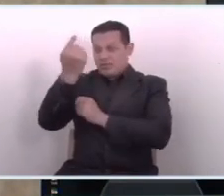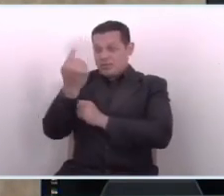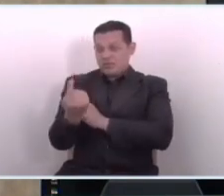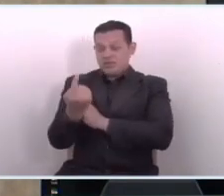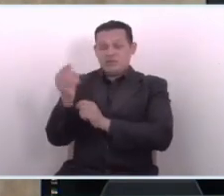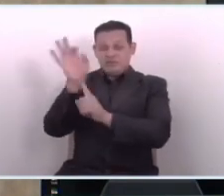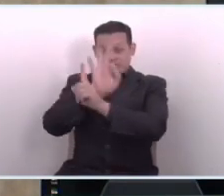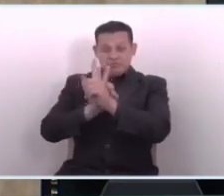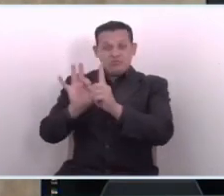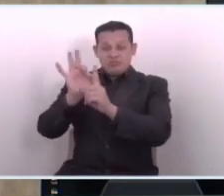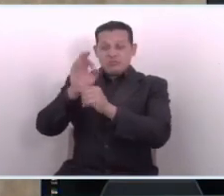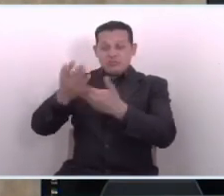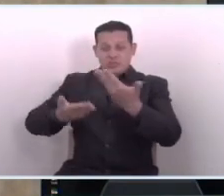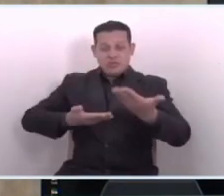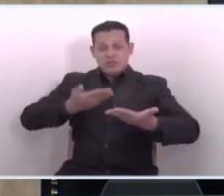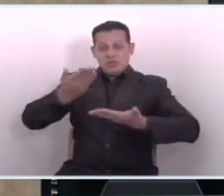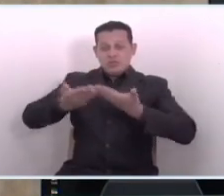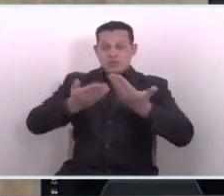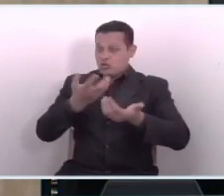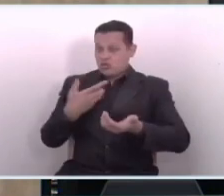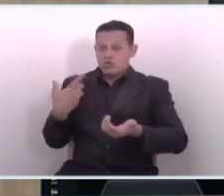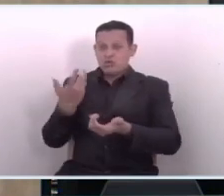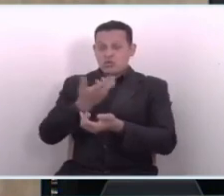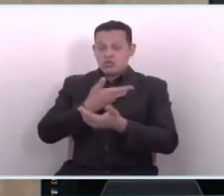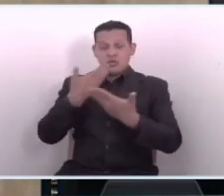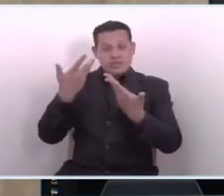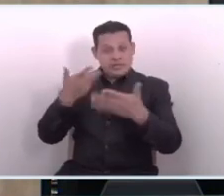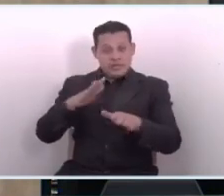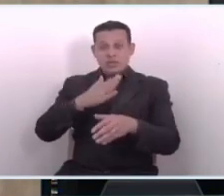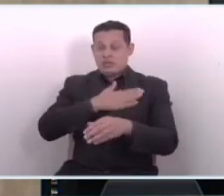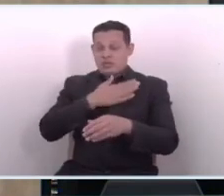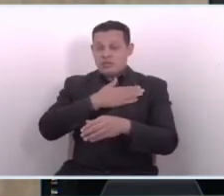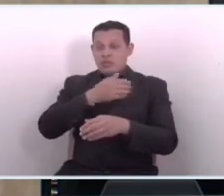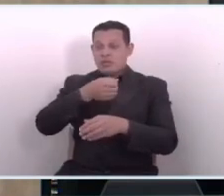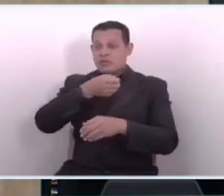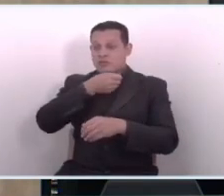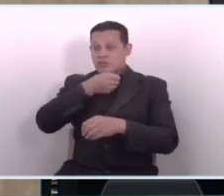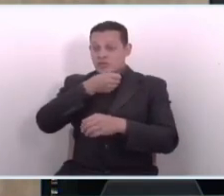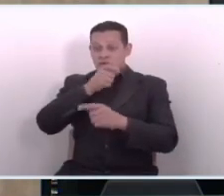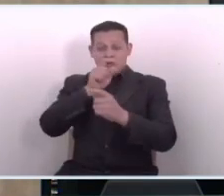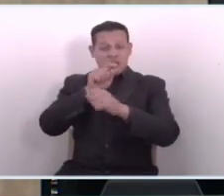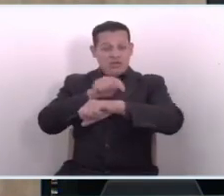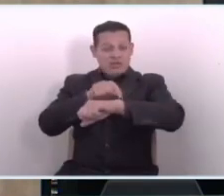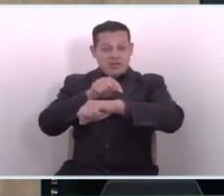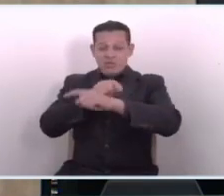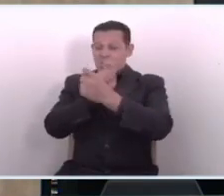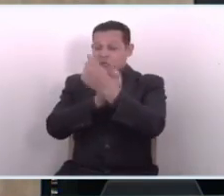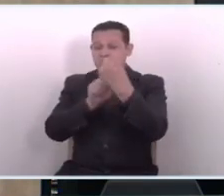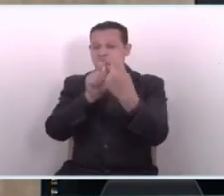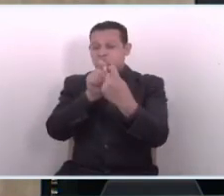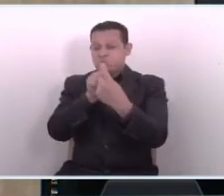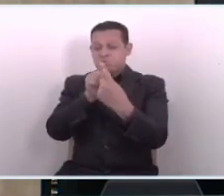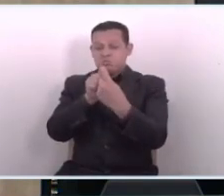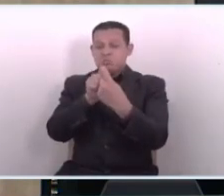en calidad, si nosotros tuviésemos la información a tiempo, la información